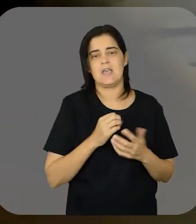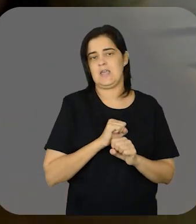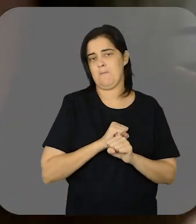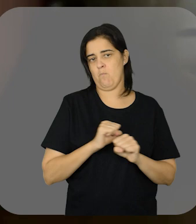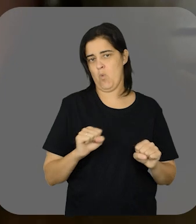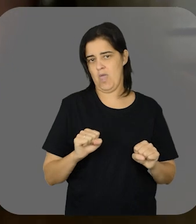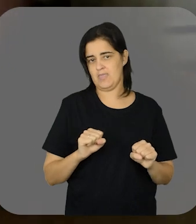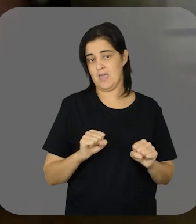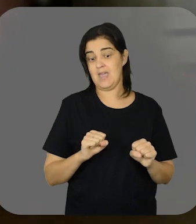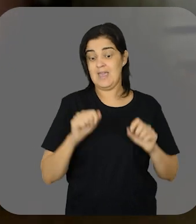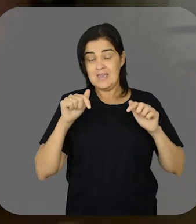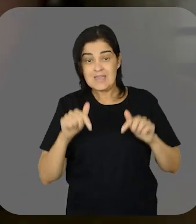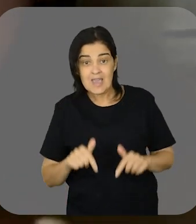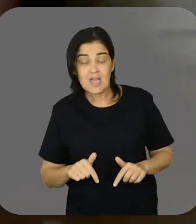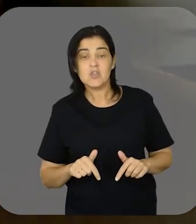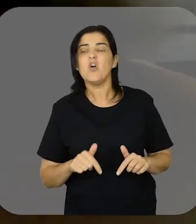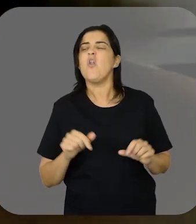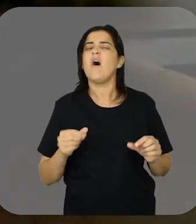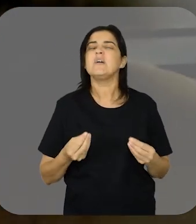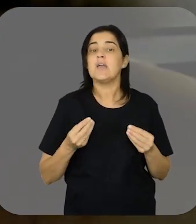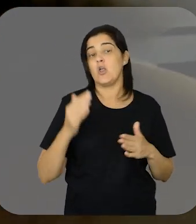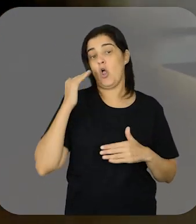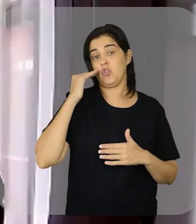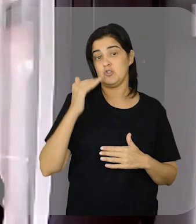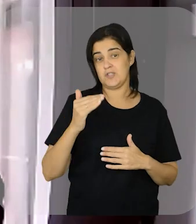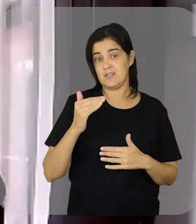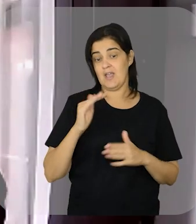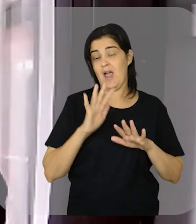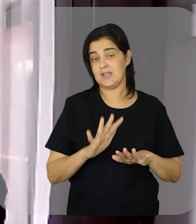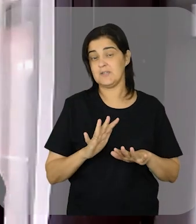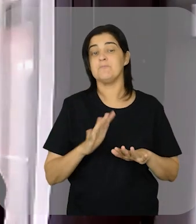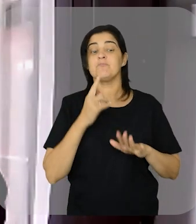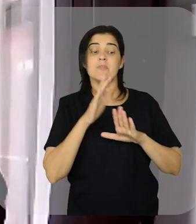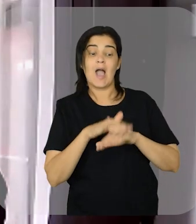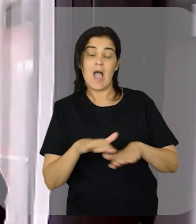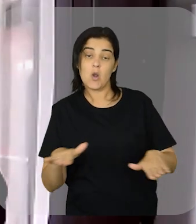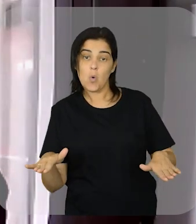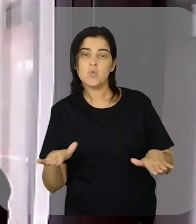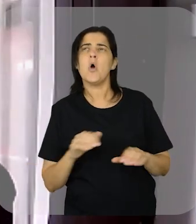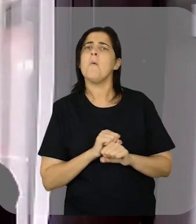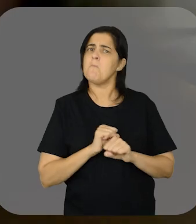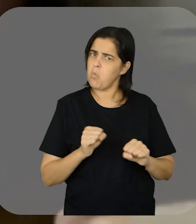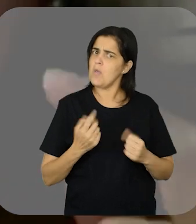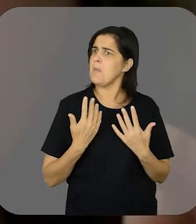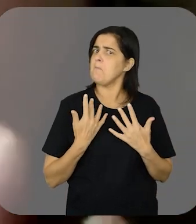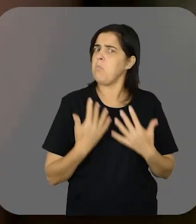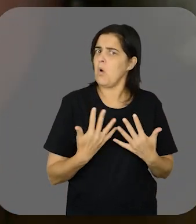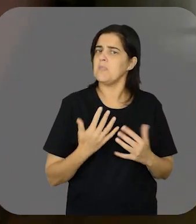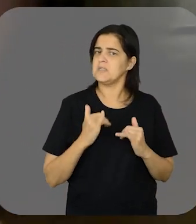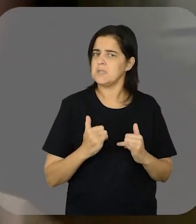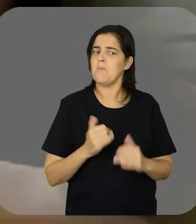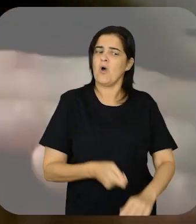pueden. Y eso lo hacen los docentes. Claro. El alumno puede hacerlo porque